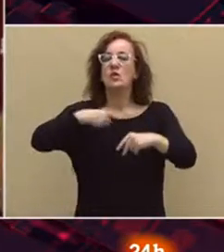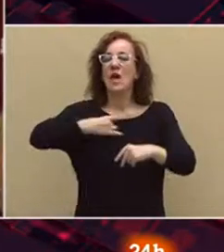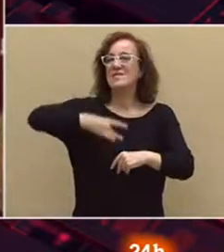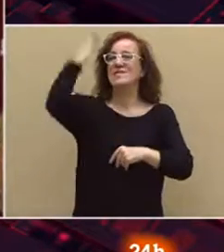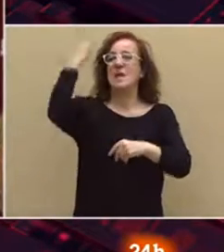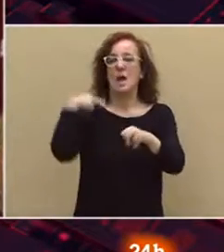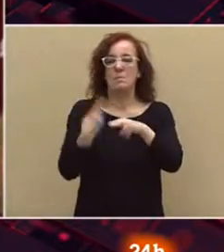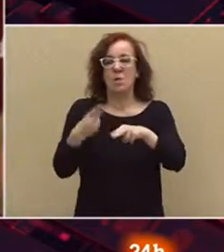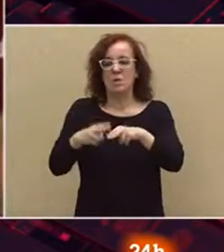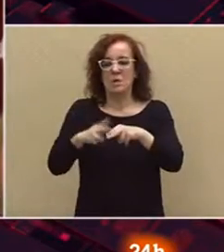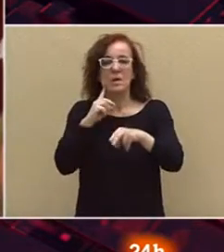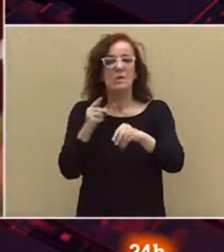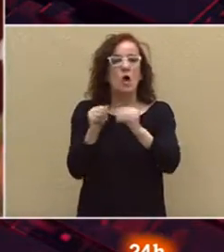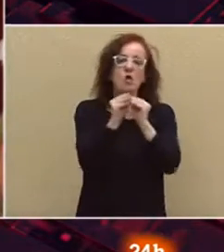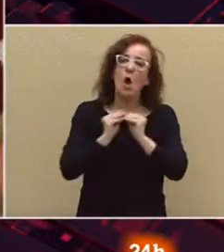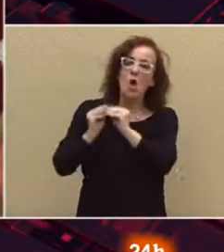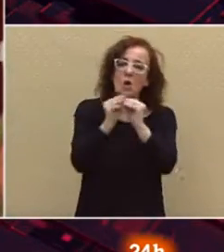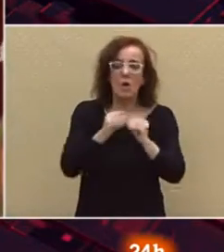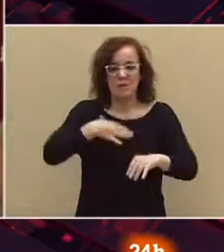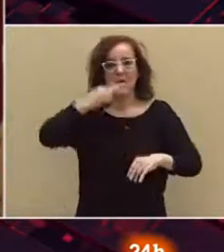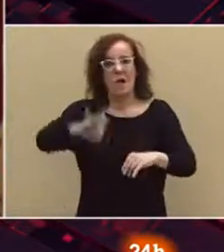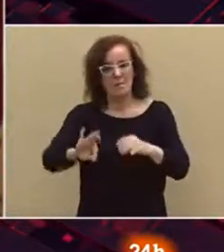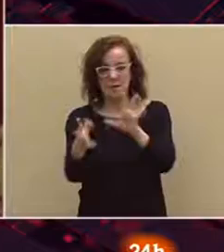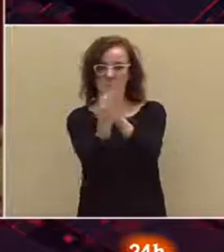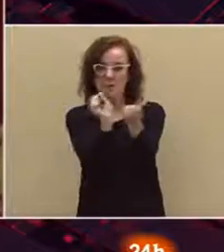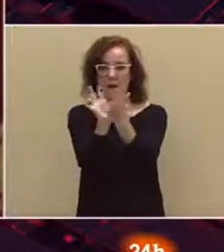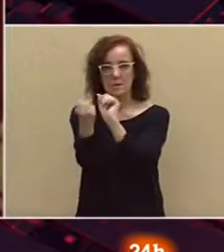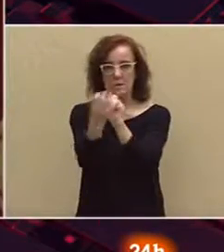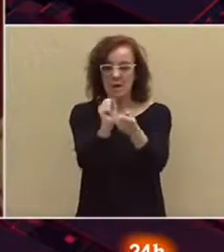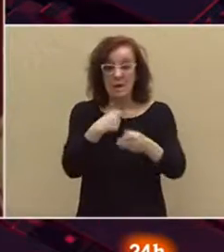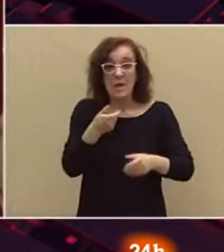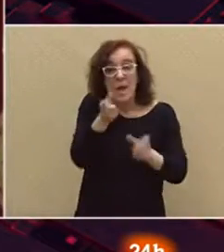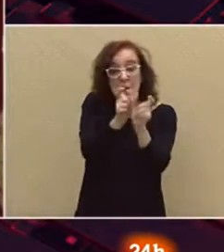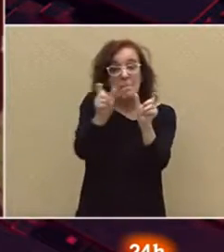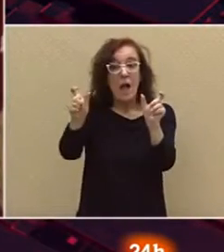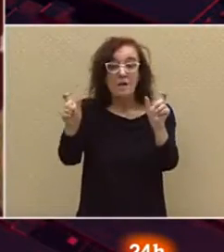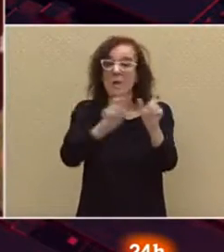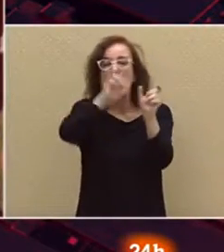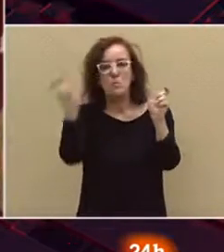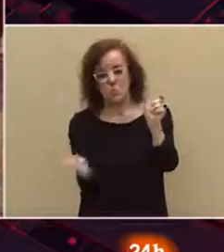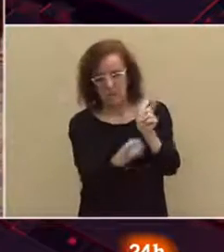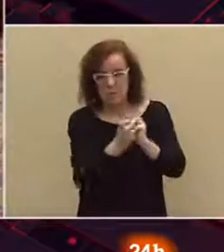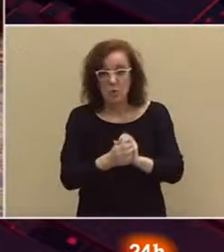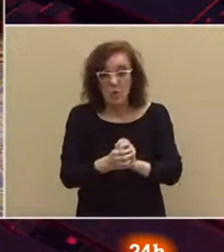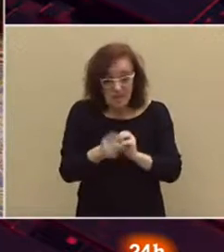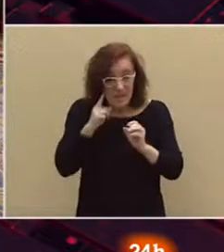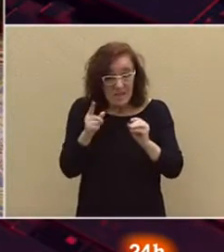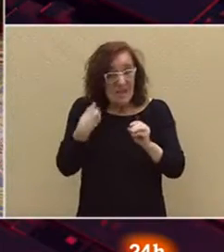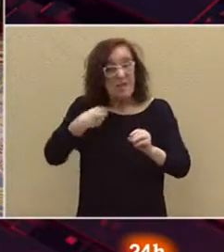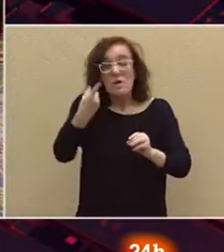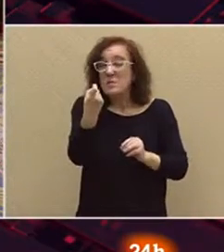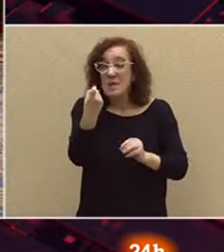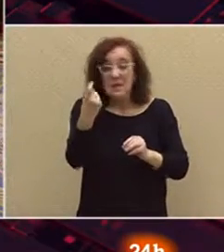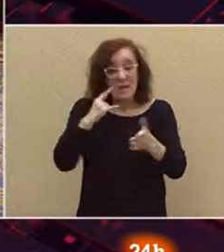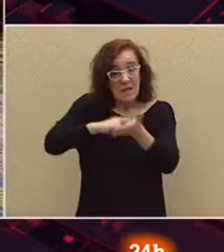en la concordia, en la capacidad de entenderse, en la palabra y en el pluralismo. Y es igualmente muy necesario que el sistema